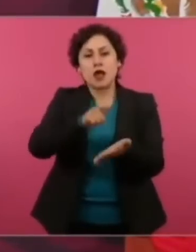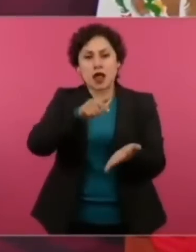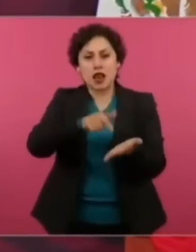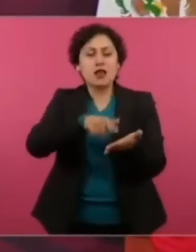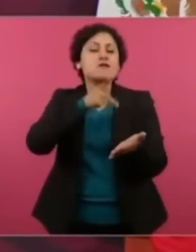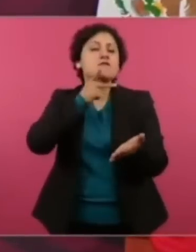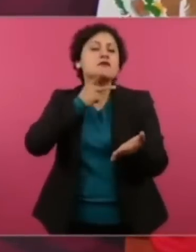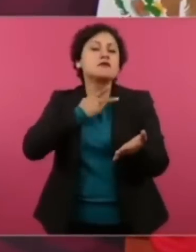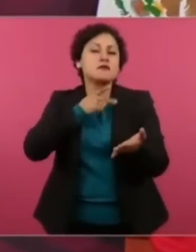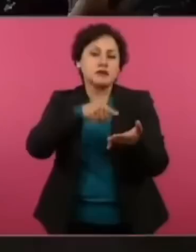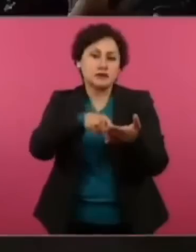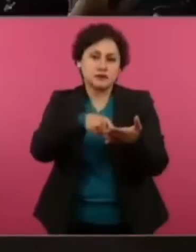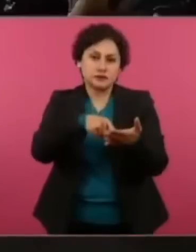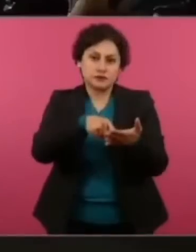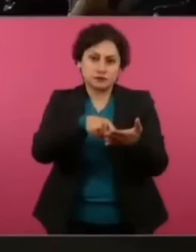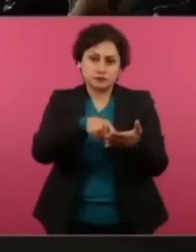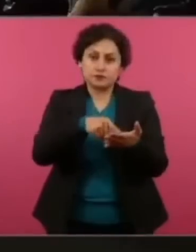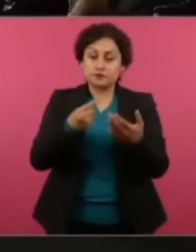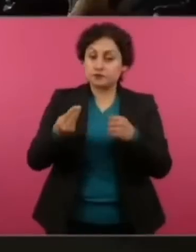petróleo